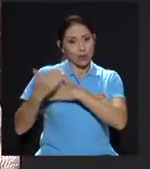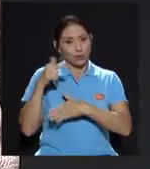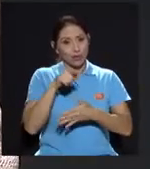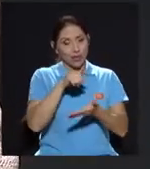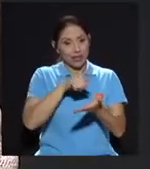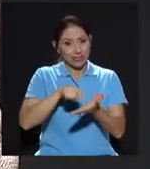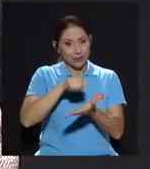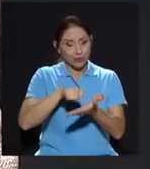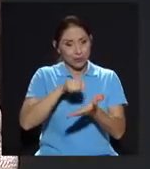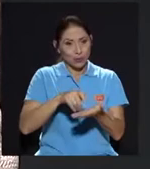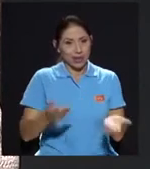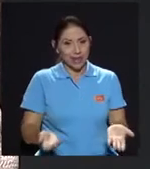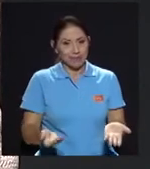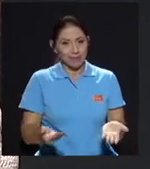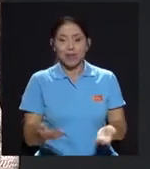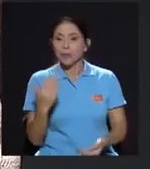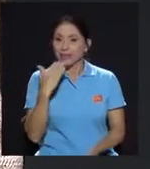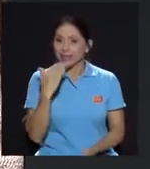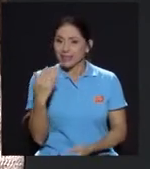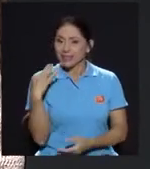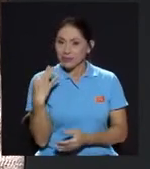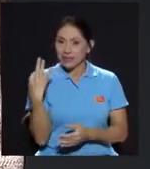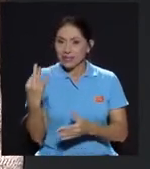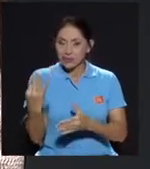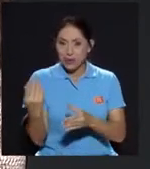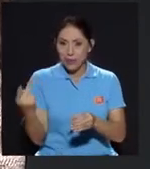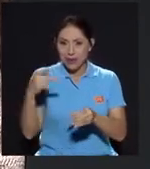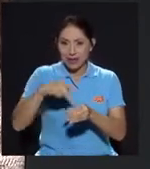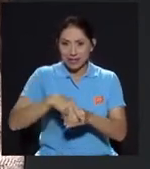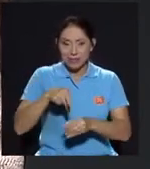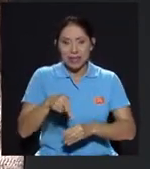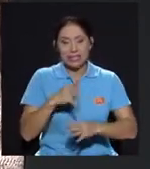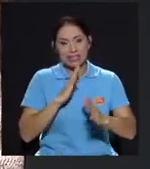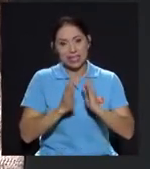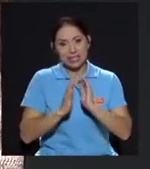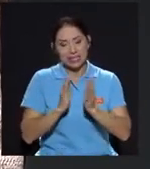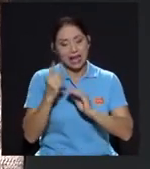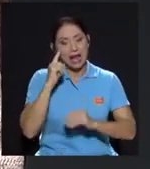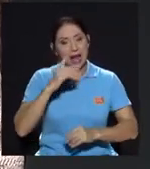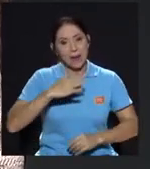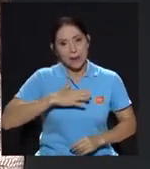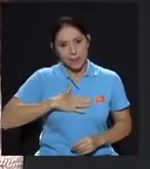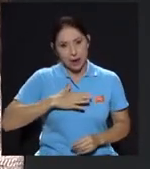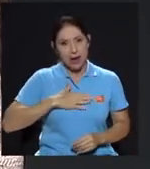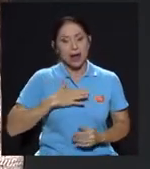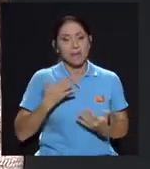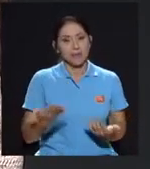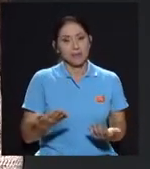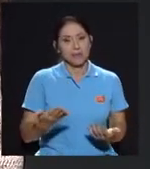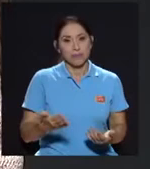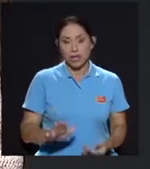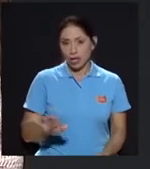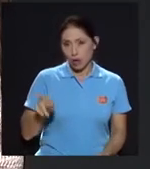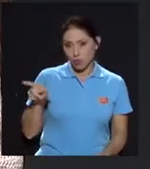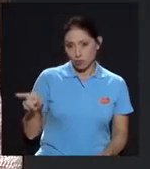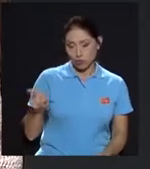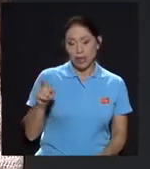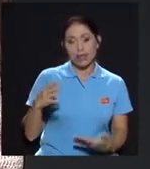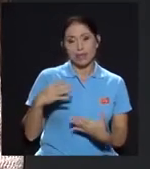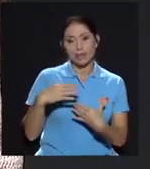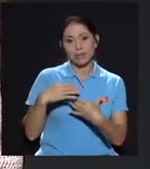son rafael por la invitación a participar en esta charla para mí recibir de parte suya los